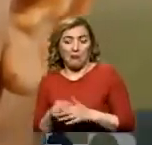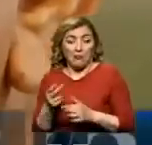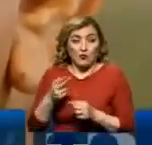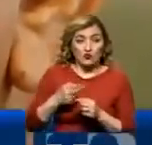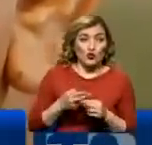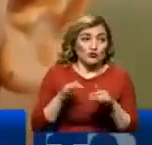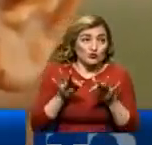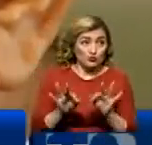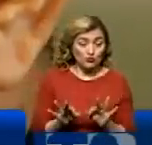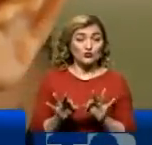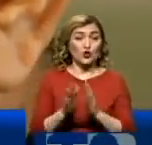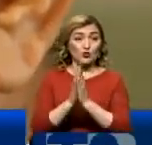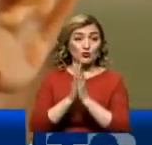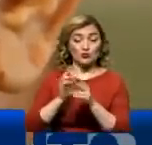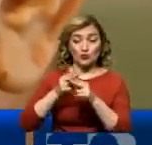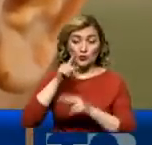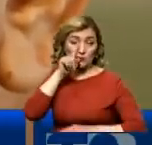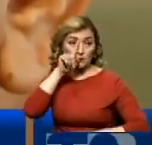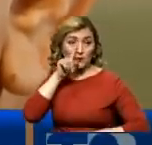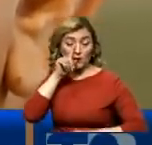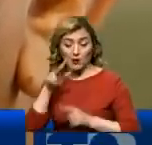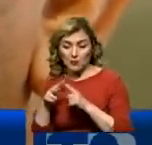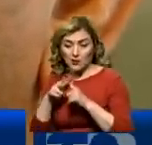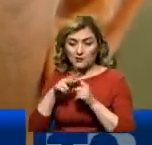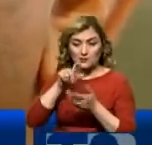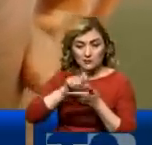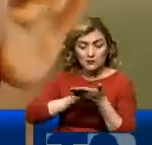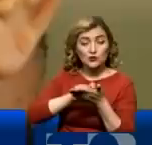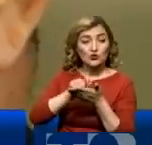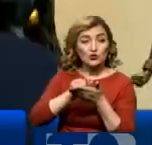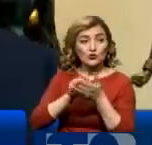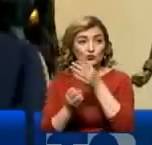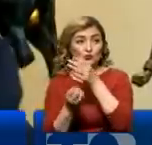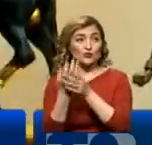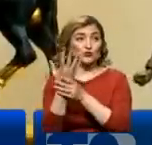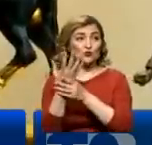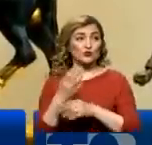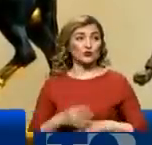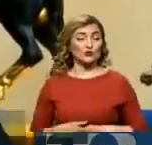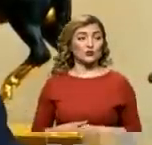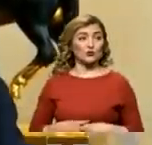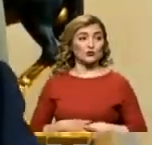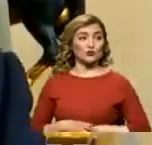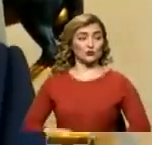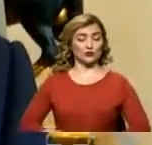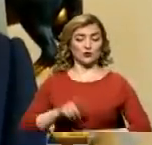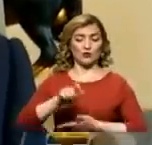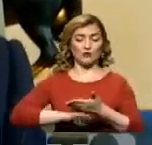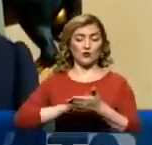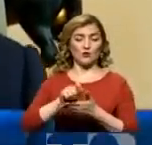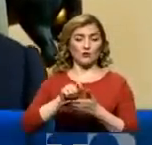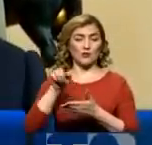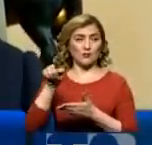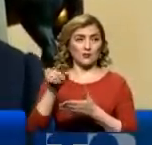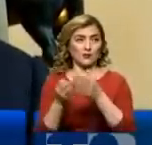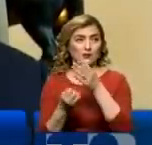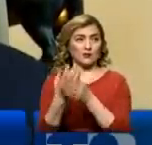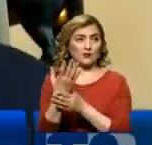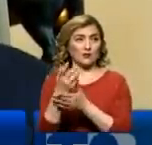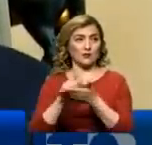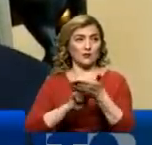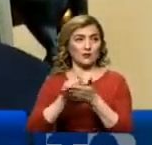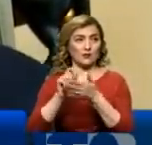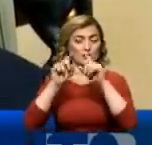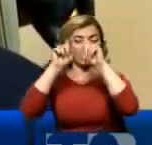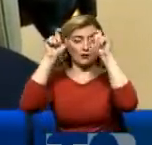vez confirma que le pidió a un ex empleado que preste su firma para constituirla. ¿Usted le pidió prestar su firma para constituir Nexo Global? Por supuesto, no una